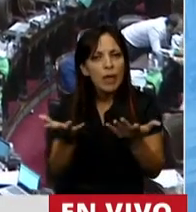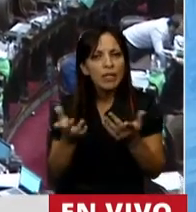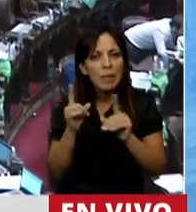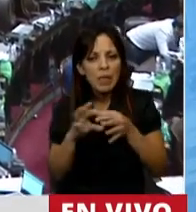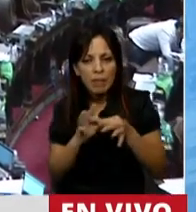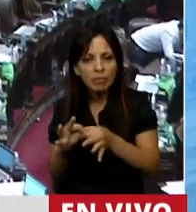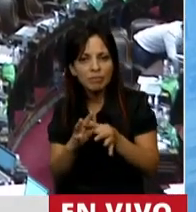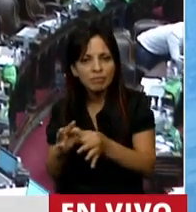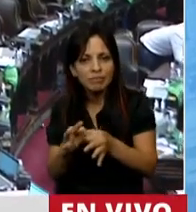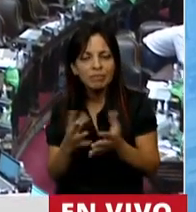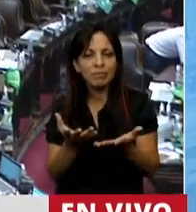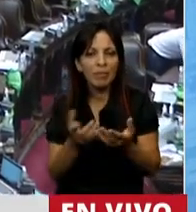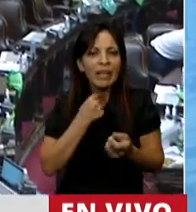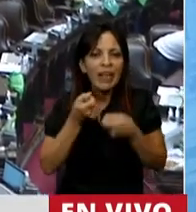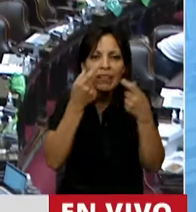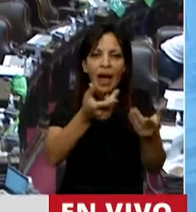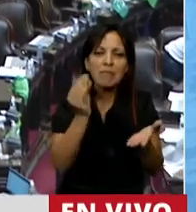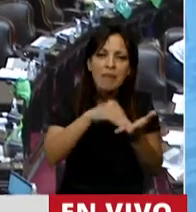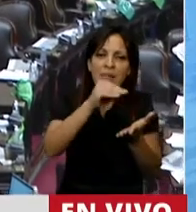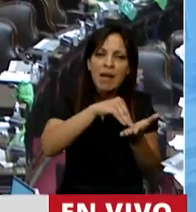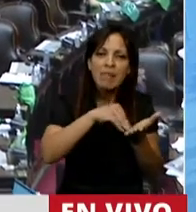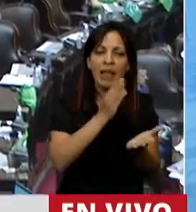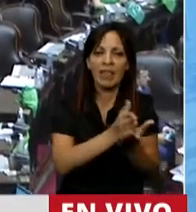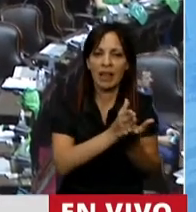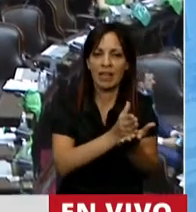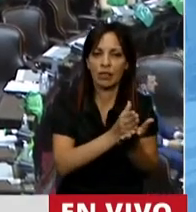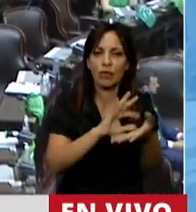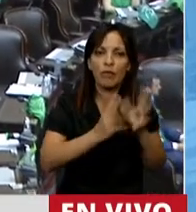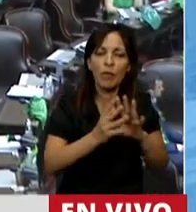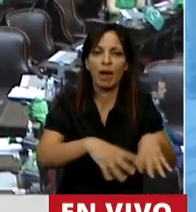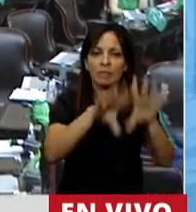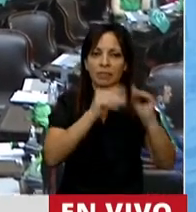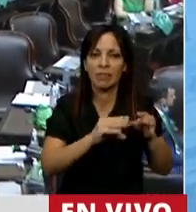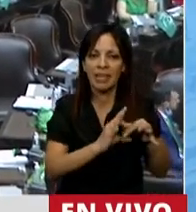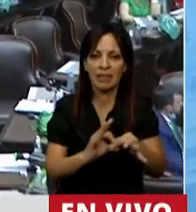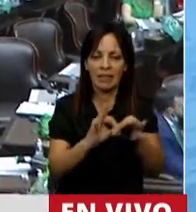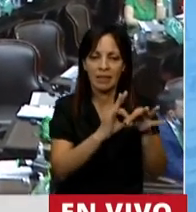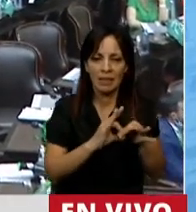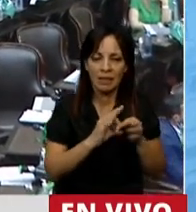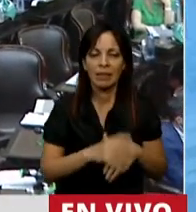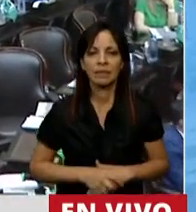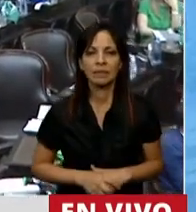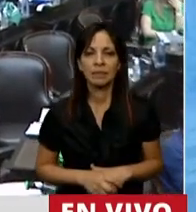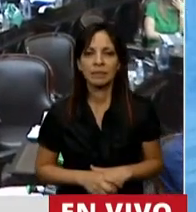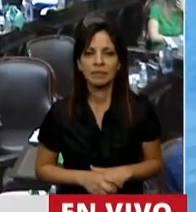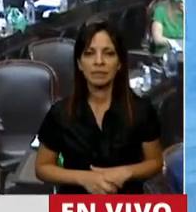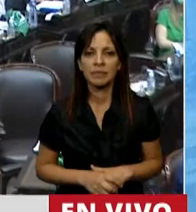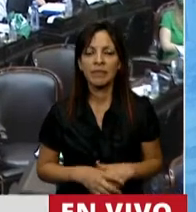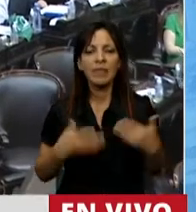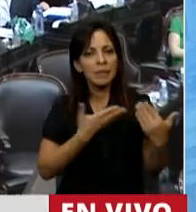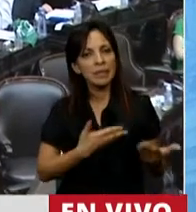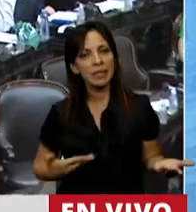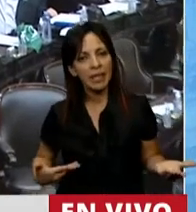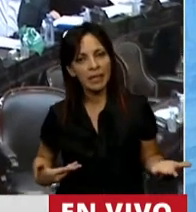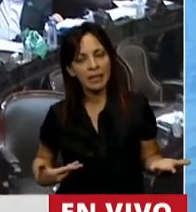que pretende ampliar derechos de una manera integral. Señor presidente, tenemos